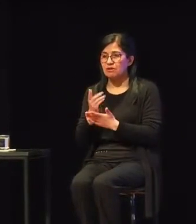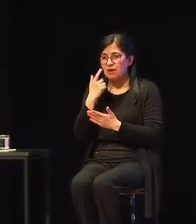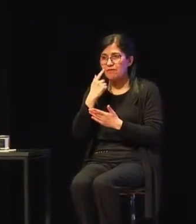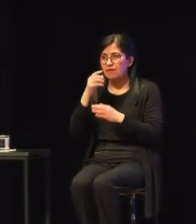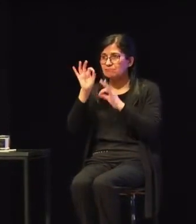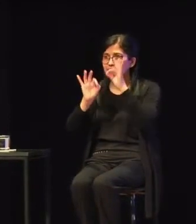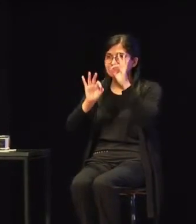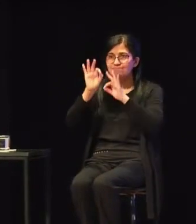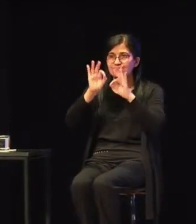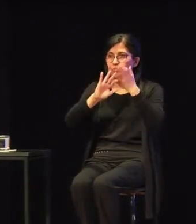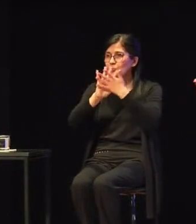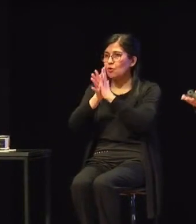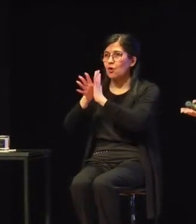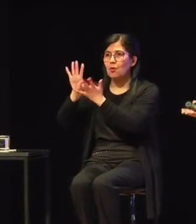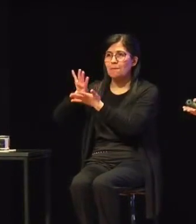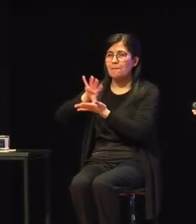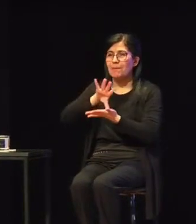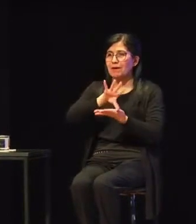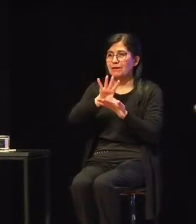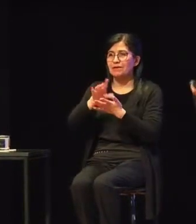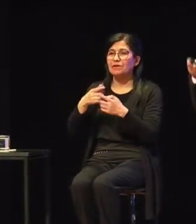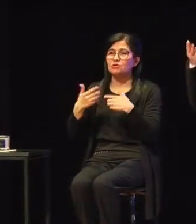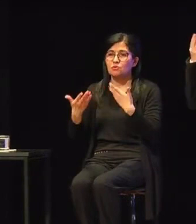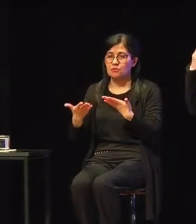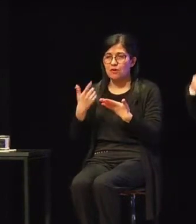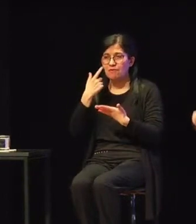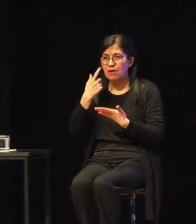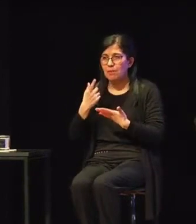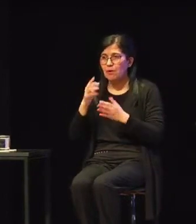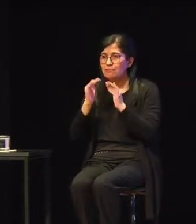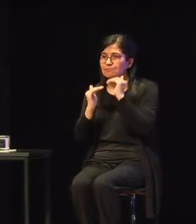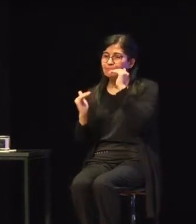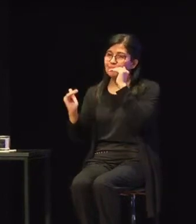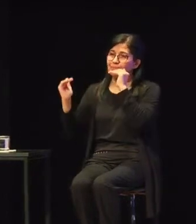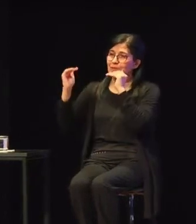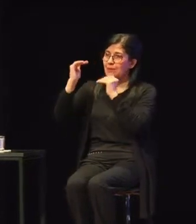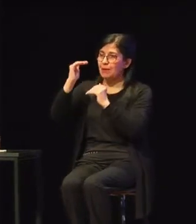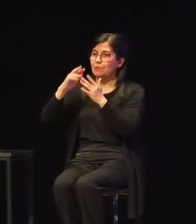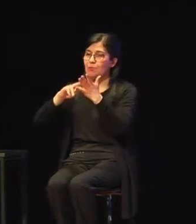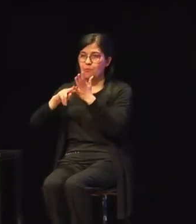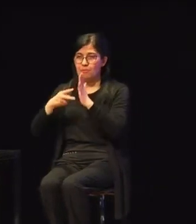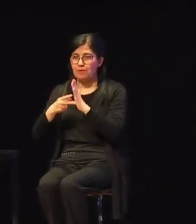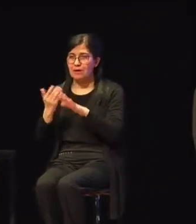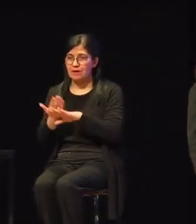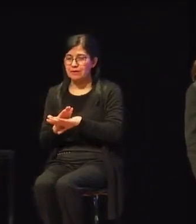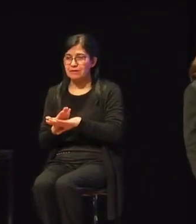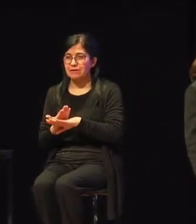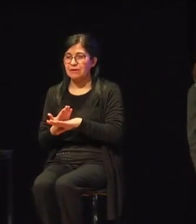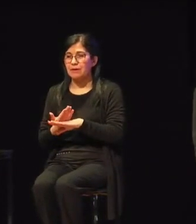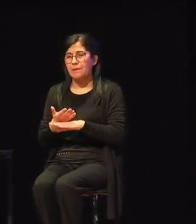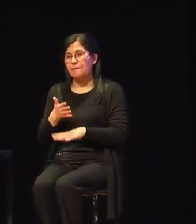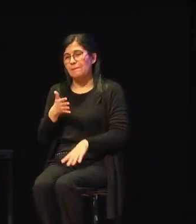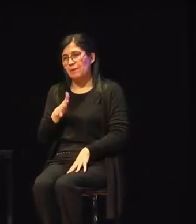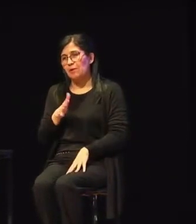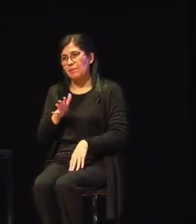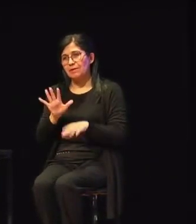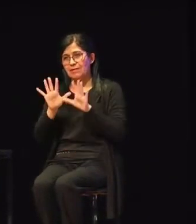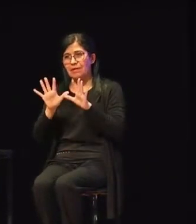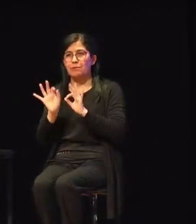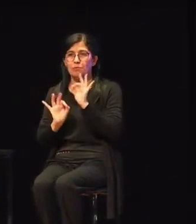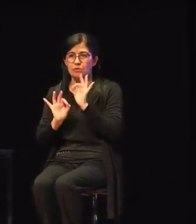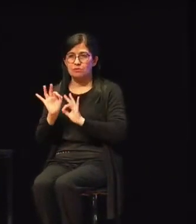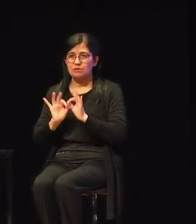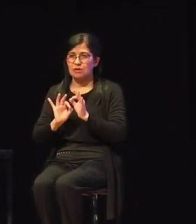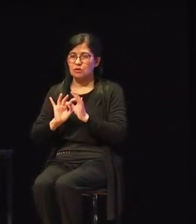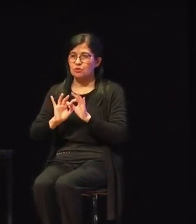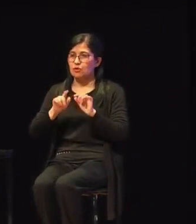los países y es por eso que aumentaron los eventos adversos y más o menos el 10%